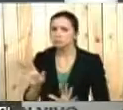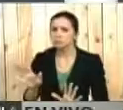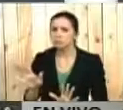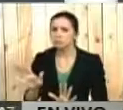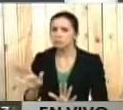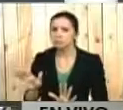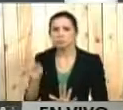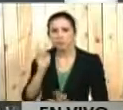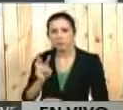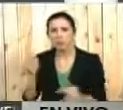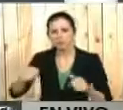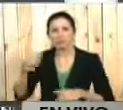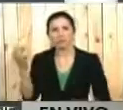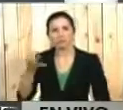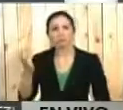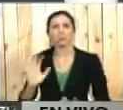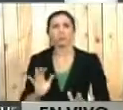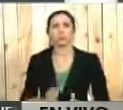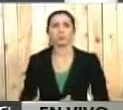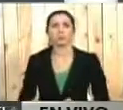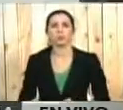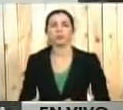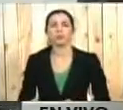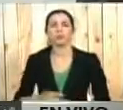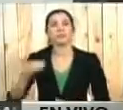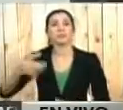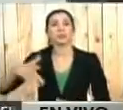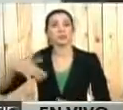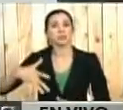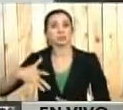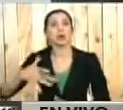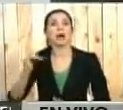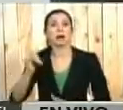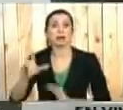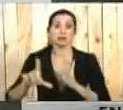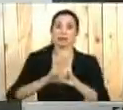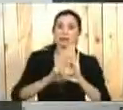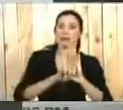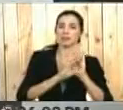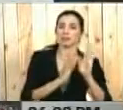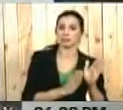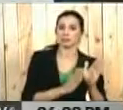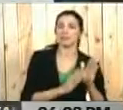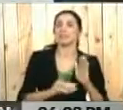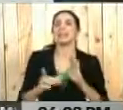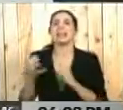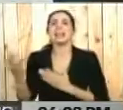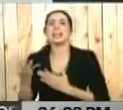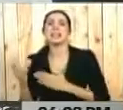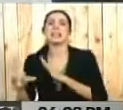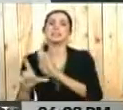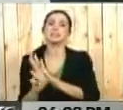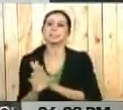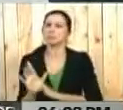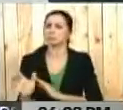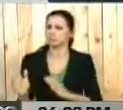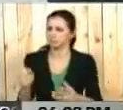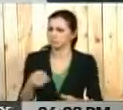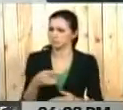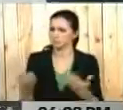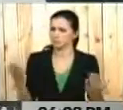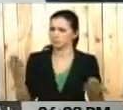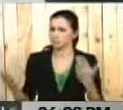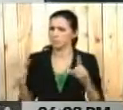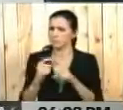lo veamos aquí en vivo. Y en derecho hay legalidad y legitimidad, ¿cierto? Esto